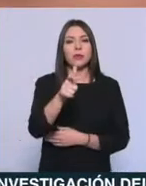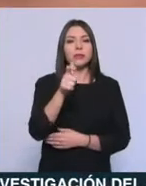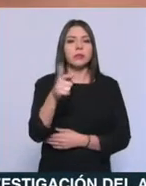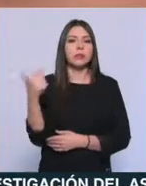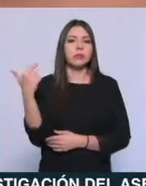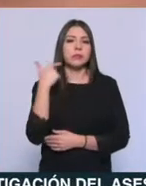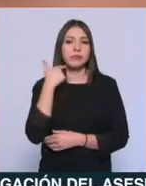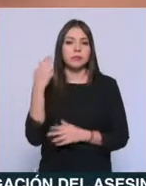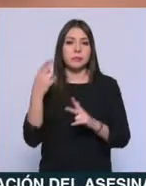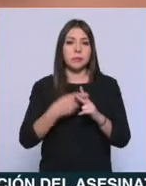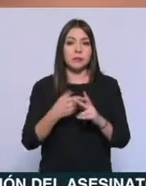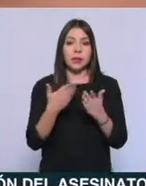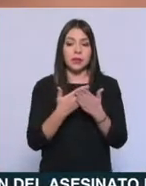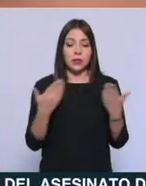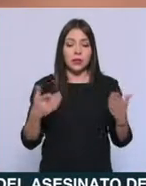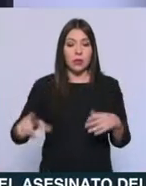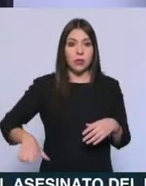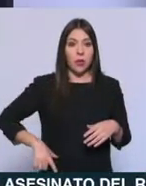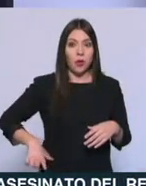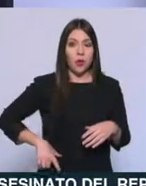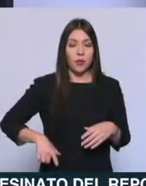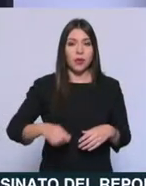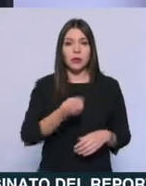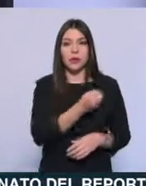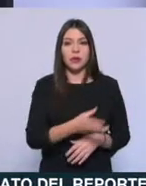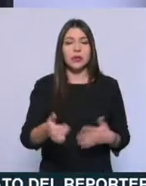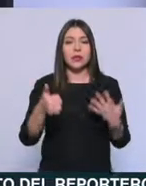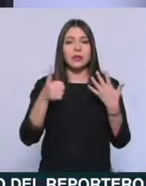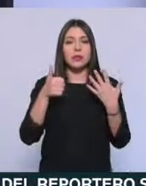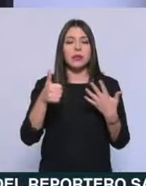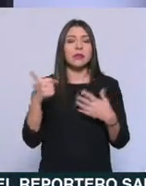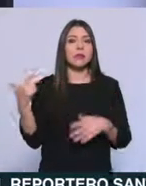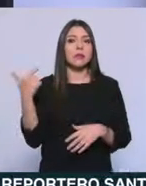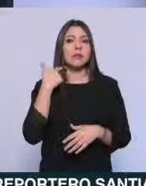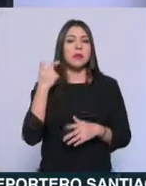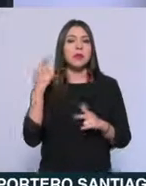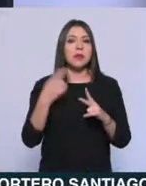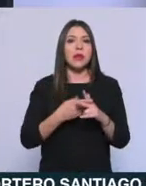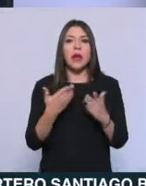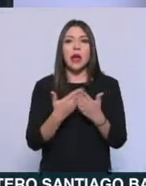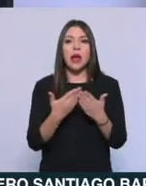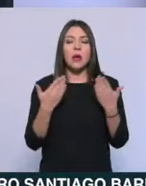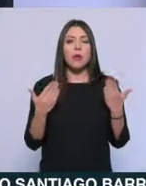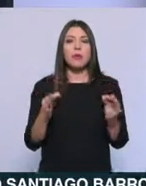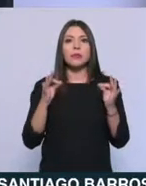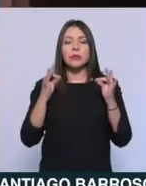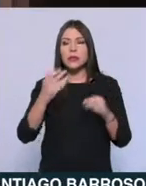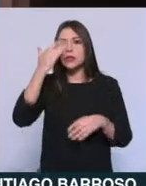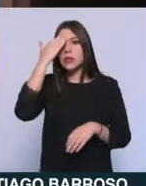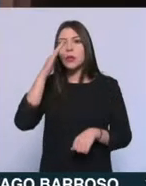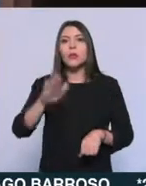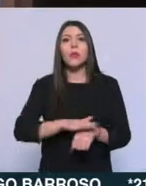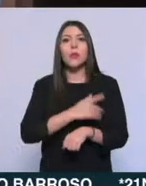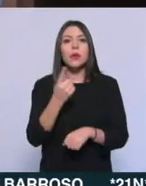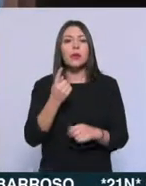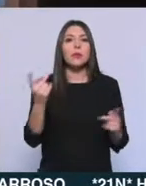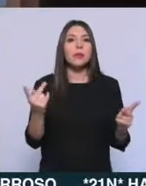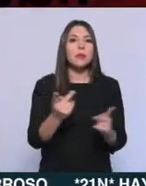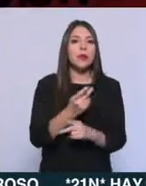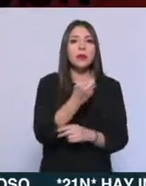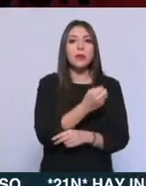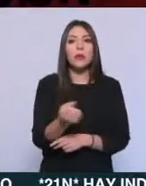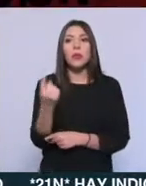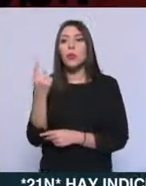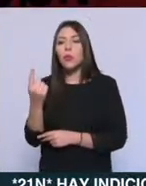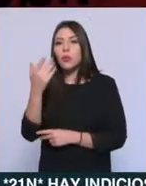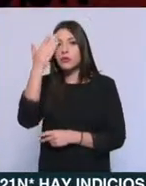la actual administración, son 6 ya los periodistas asesinados, sin que hasta el momento se haya esclarecido las causas del asesinato de por lo menos uno de